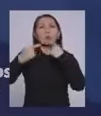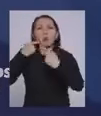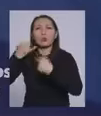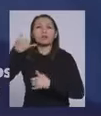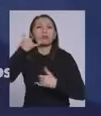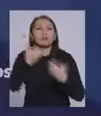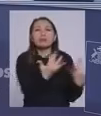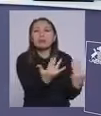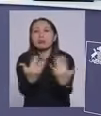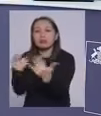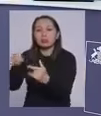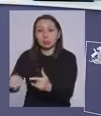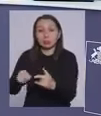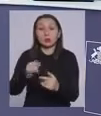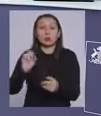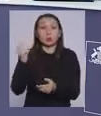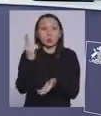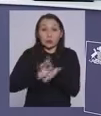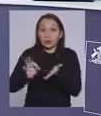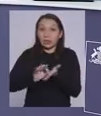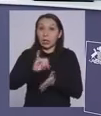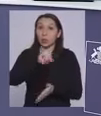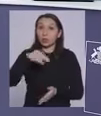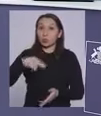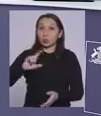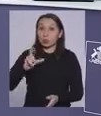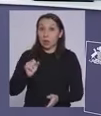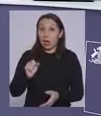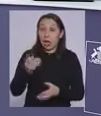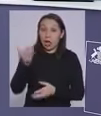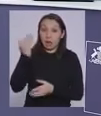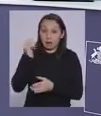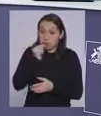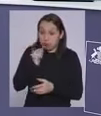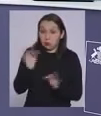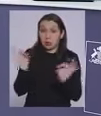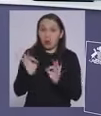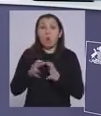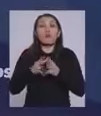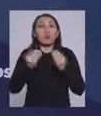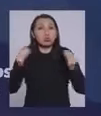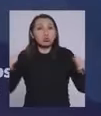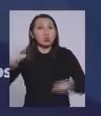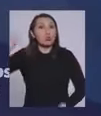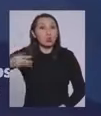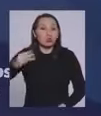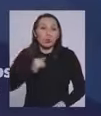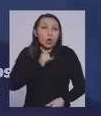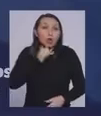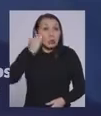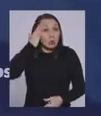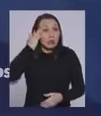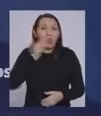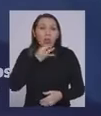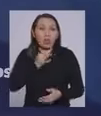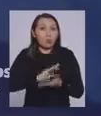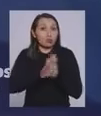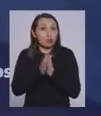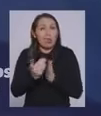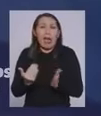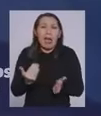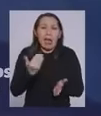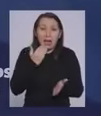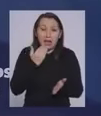subsecretario Zúñiga ha explicado recién que muchos municipios, no me lo sé de memoria, lo dijo todos,